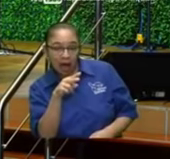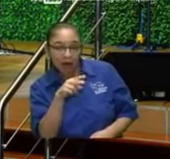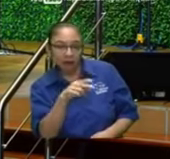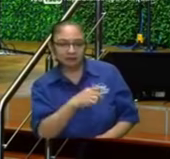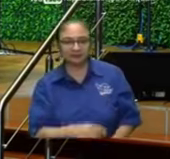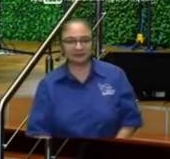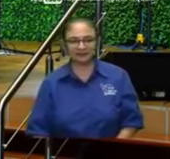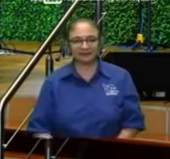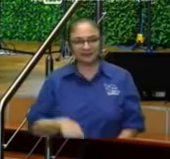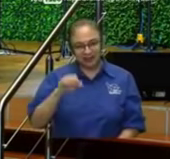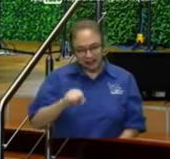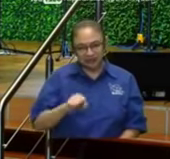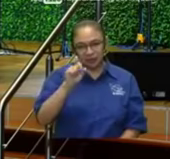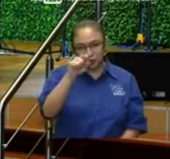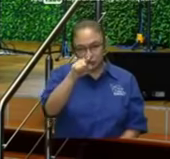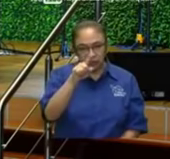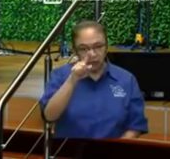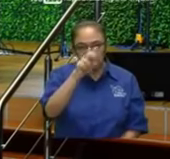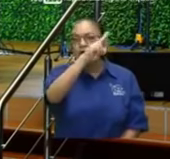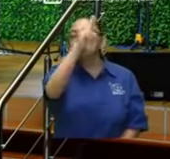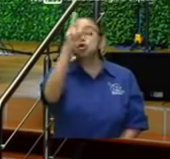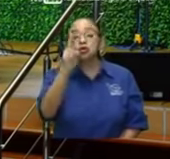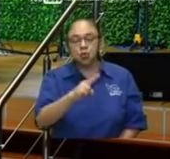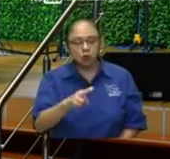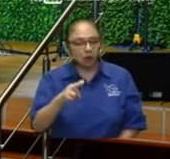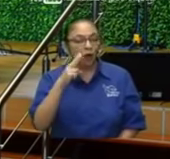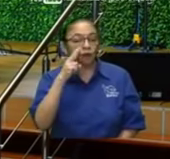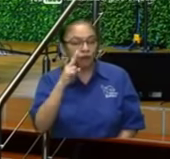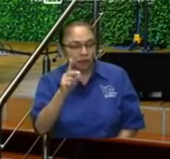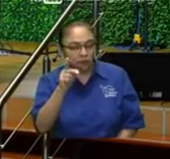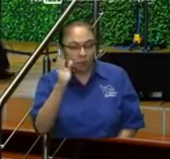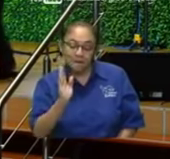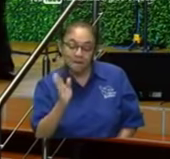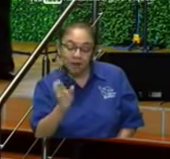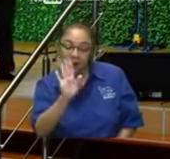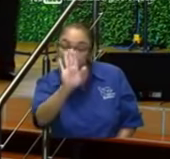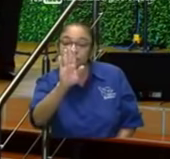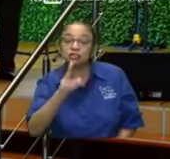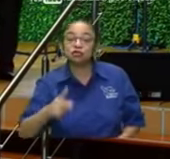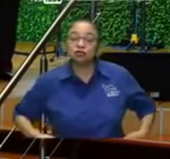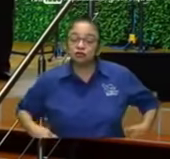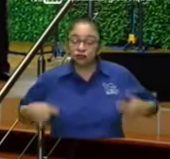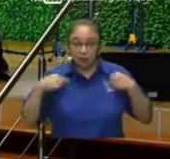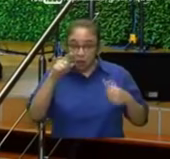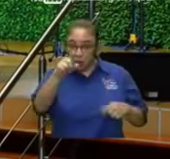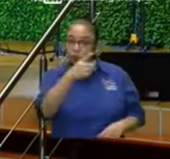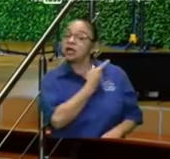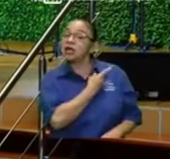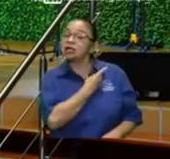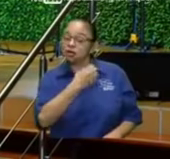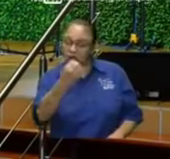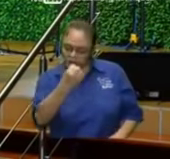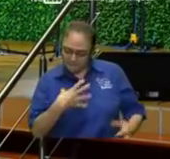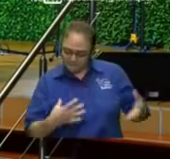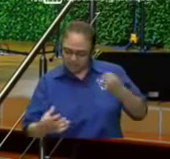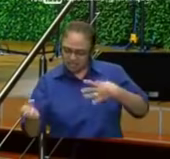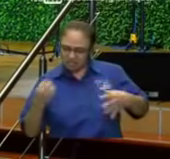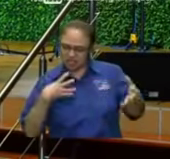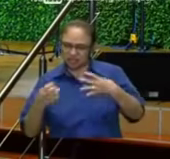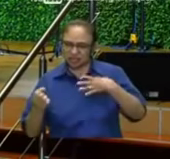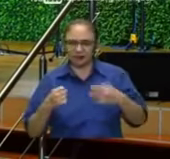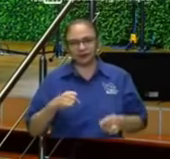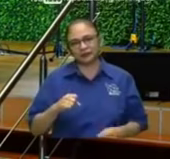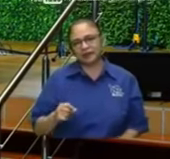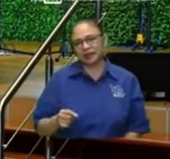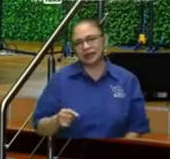perros, nunca hubiera visto un perro en su vida, usted solo ve manchas. Entonces la percepción es así.